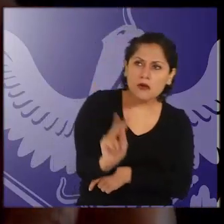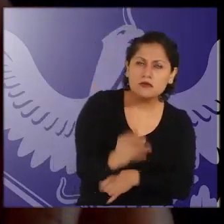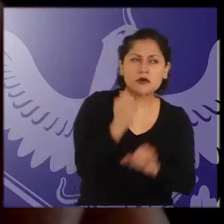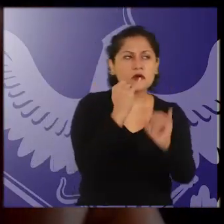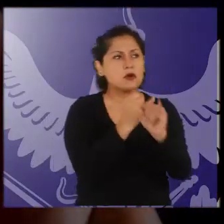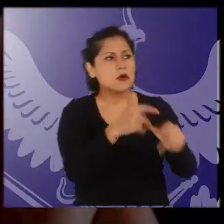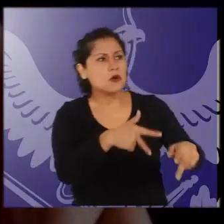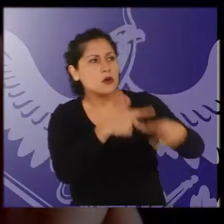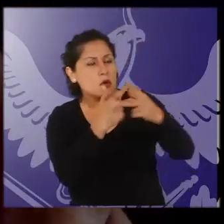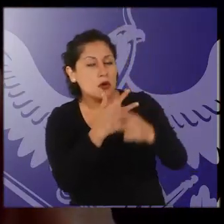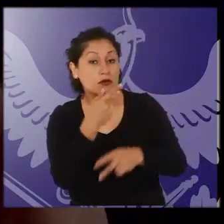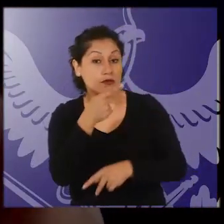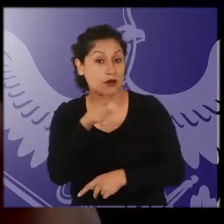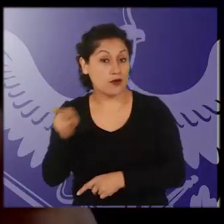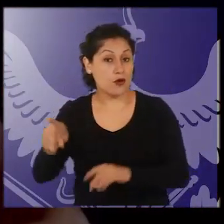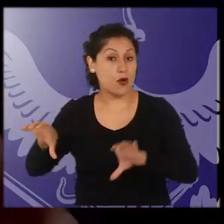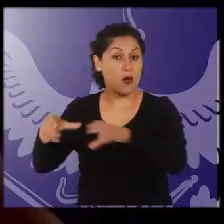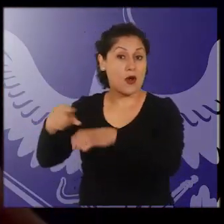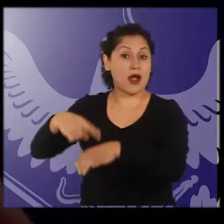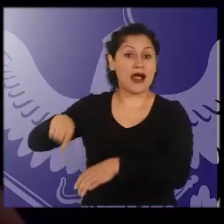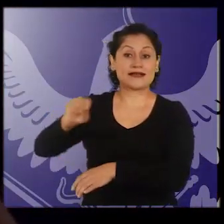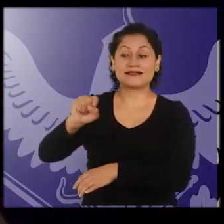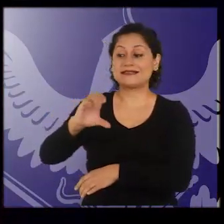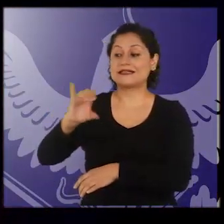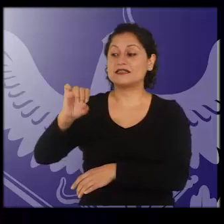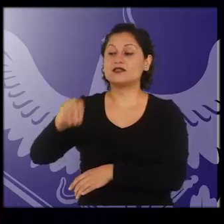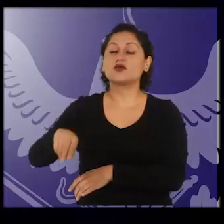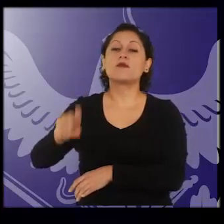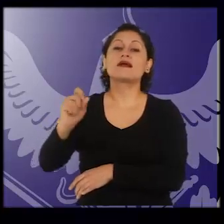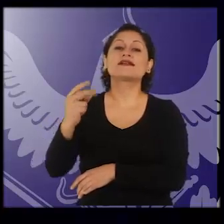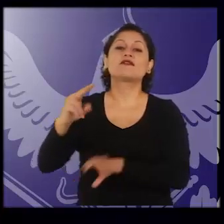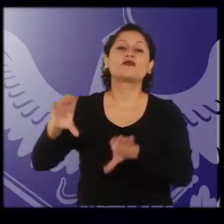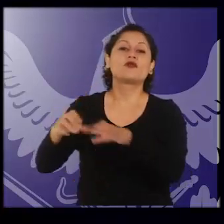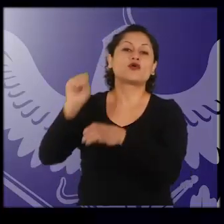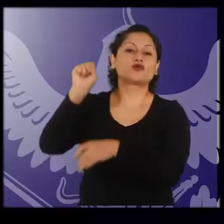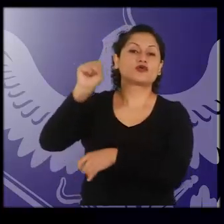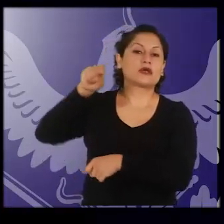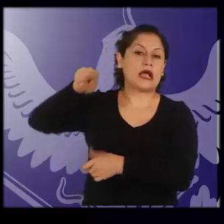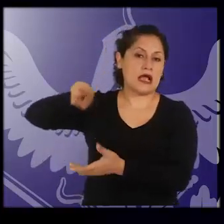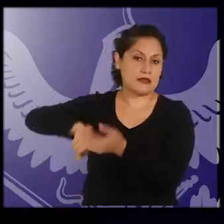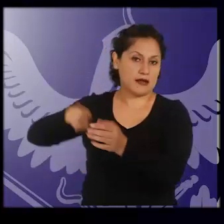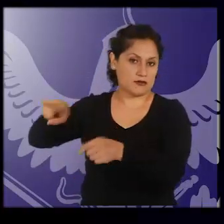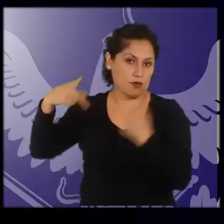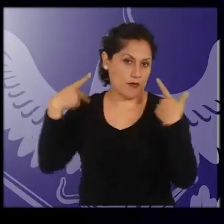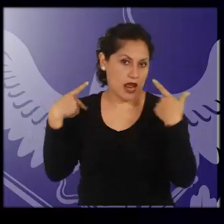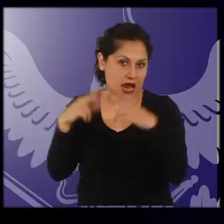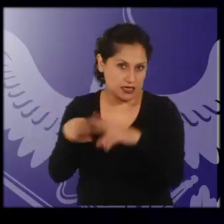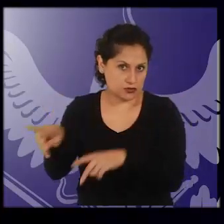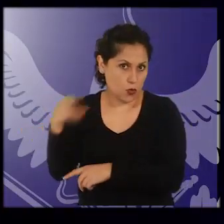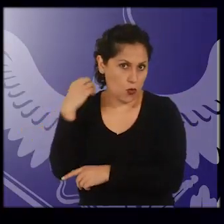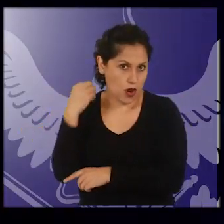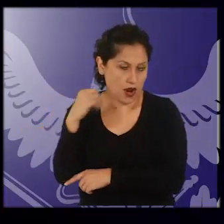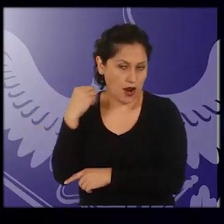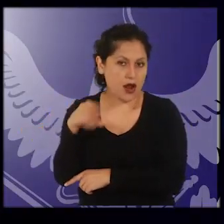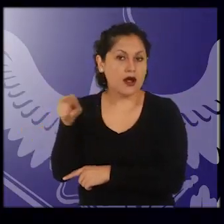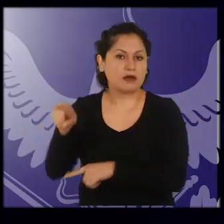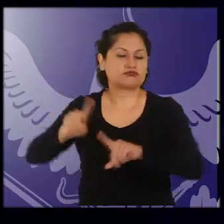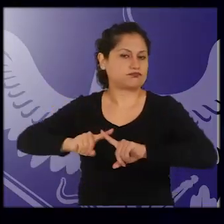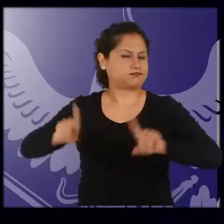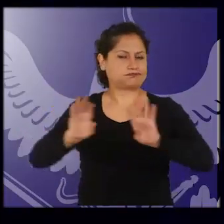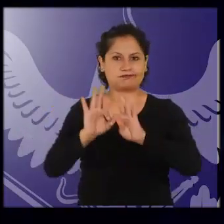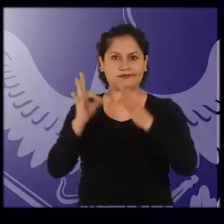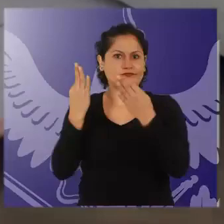educación a distancia de la televisión. Sin embargo, la sección 22, que son la que opera en el estado de Oaxaca, pues tiene